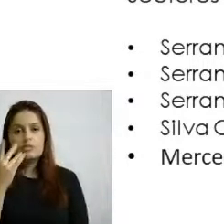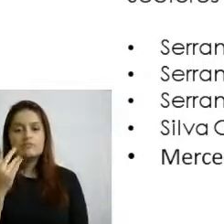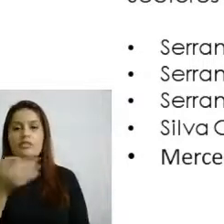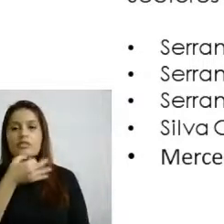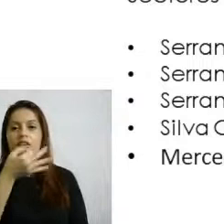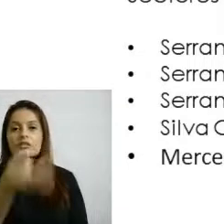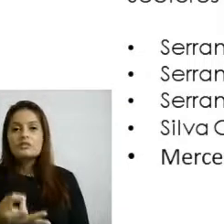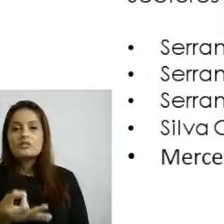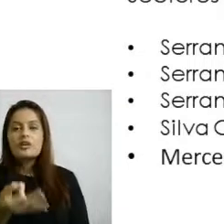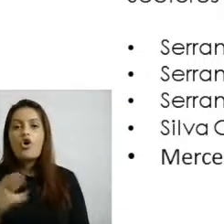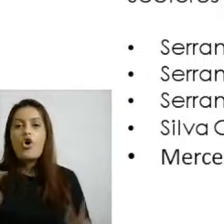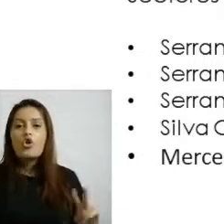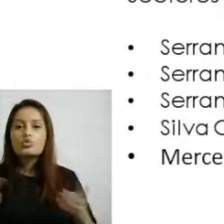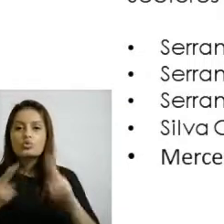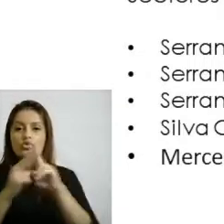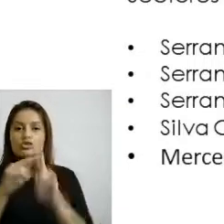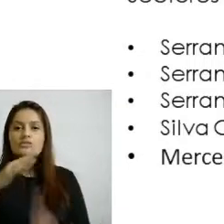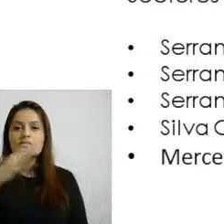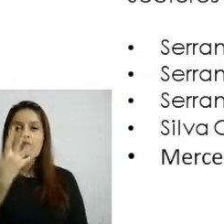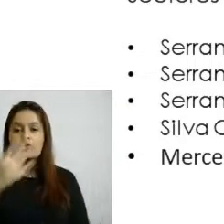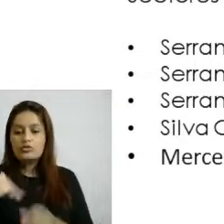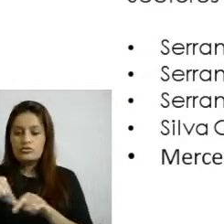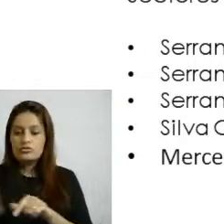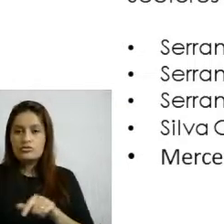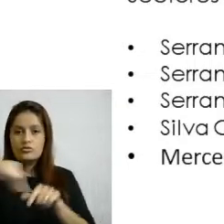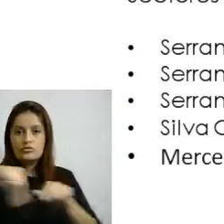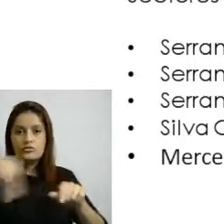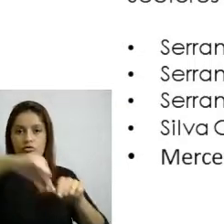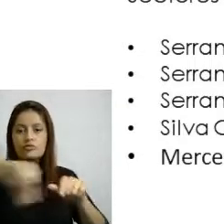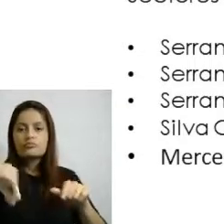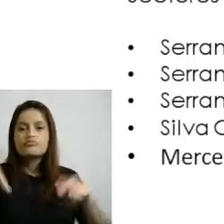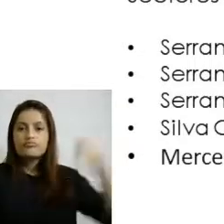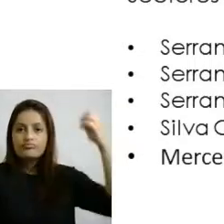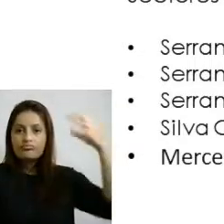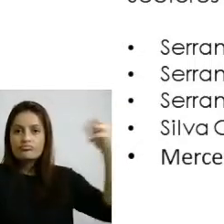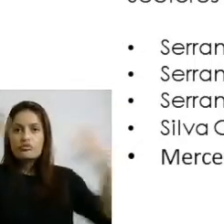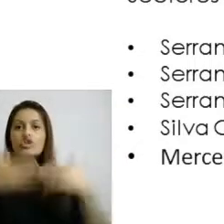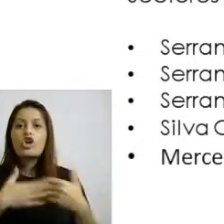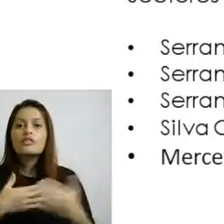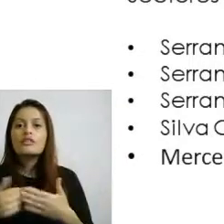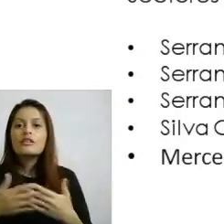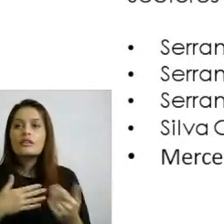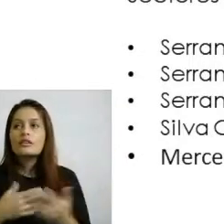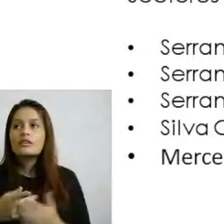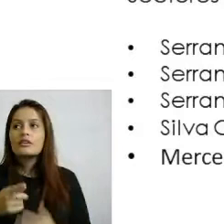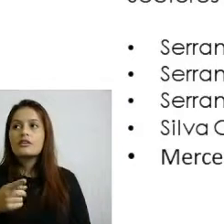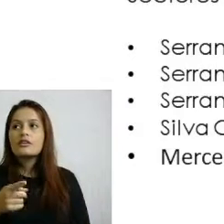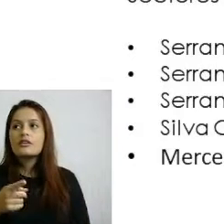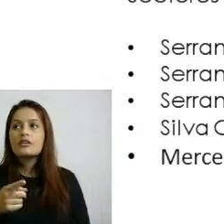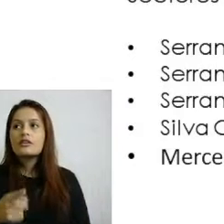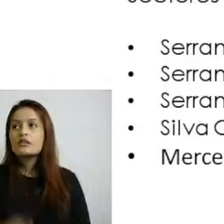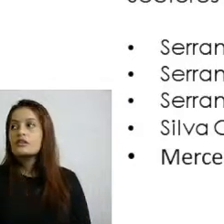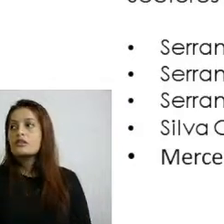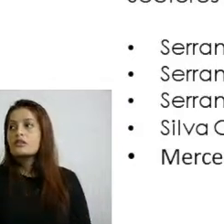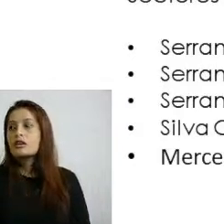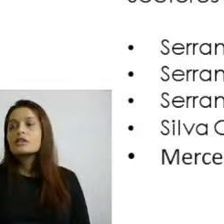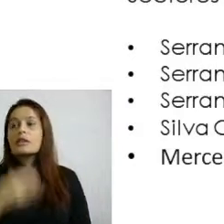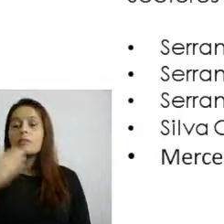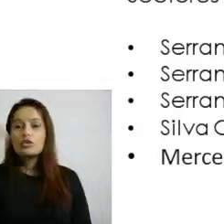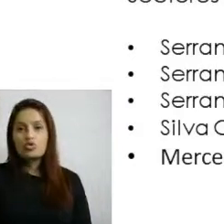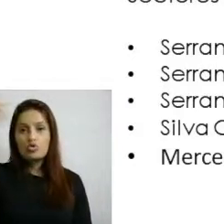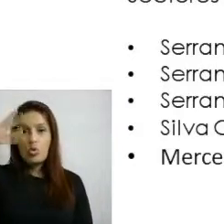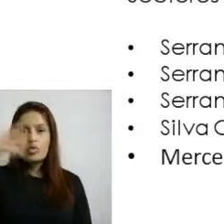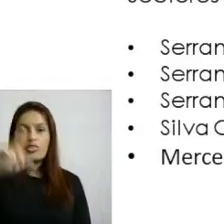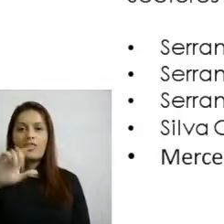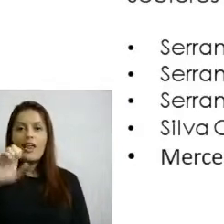considera la construcción de 5 pasos peatonales, principalmente que el suministro e instalación de balizas peatonales con luminarización